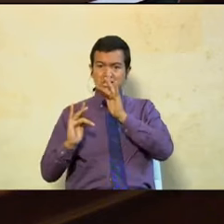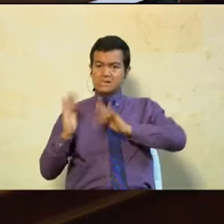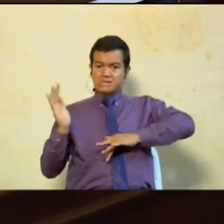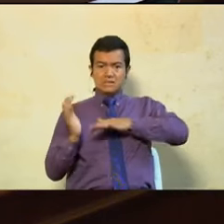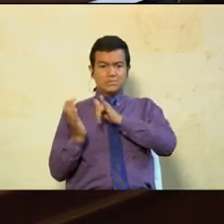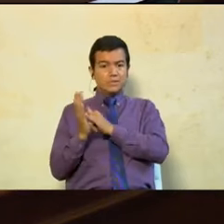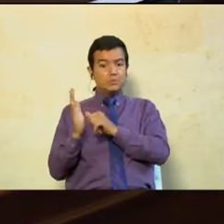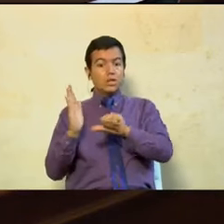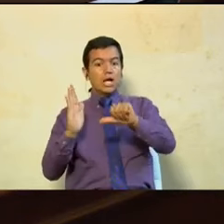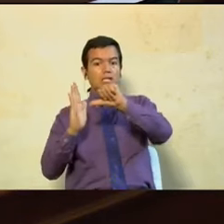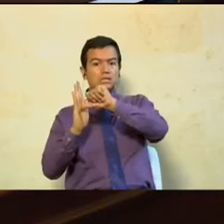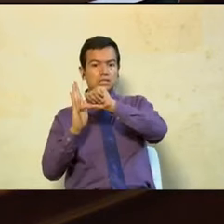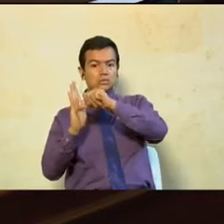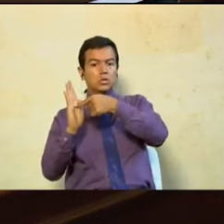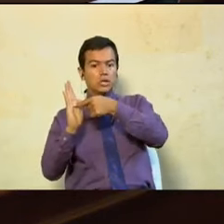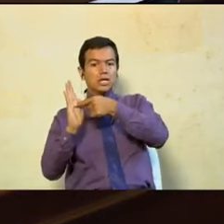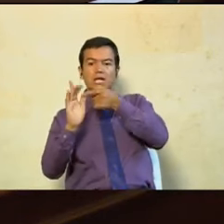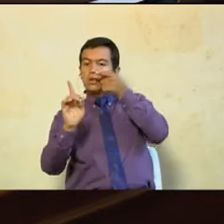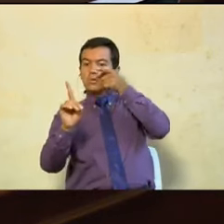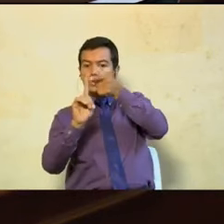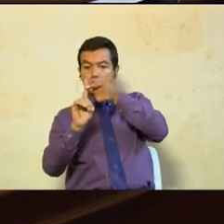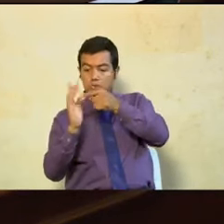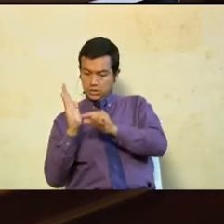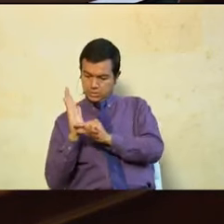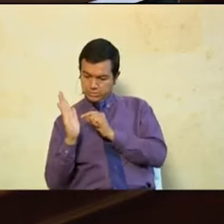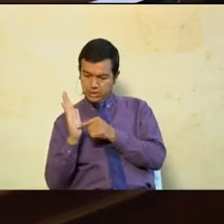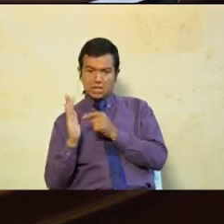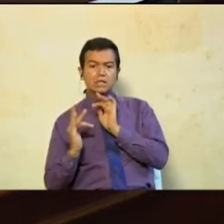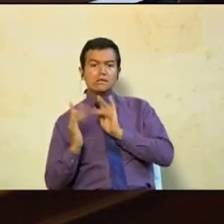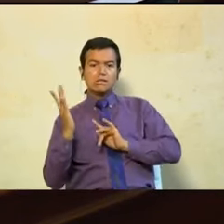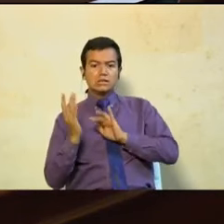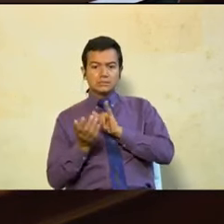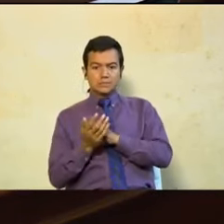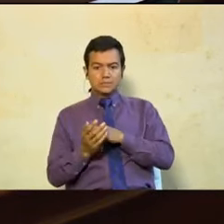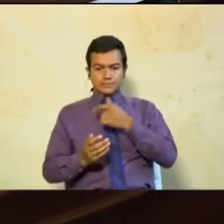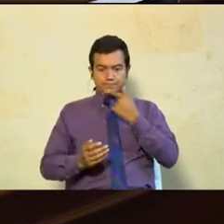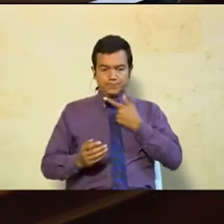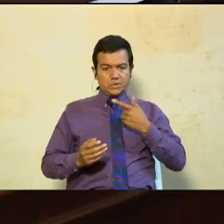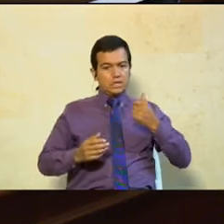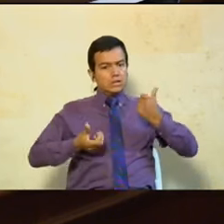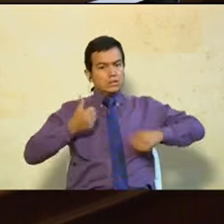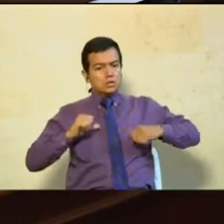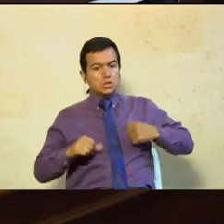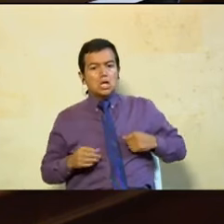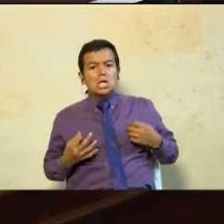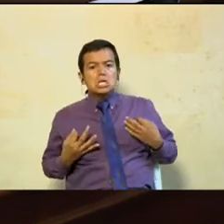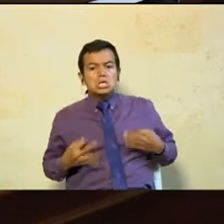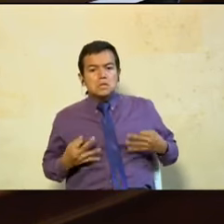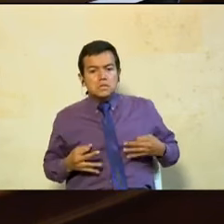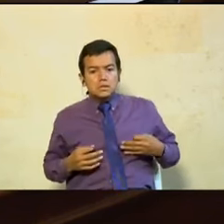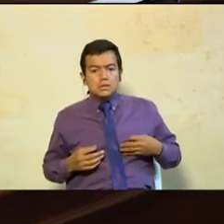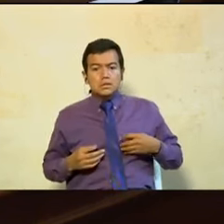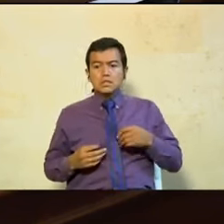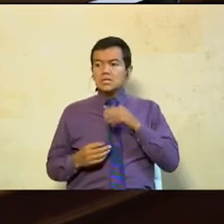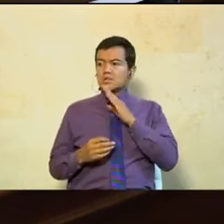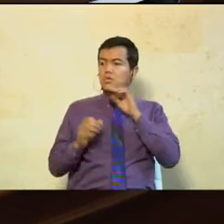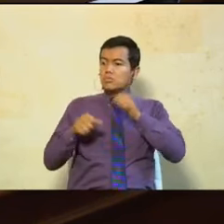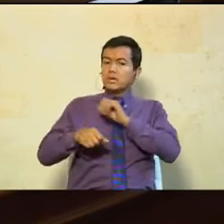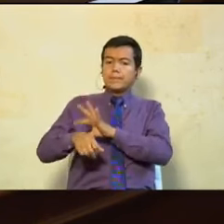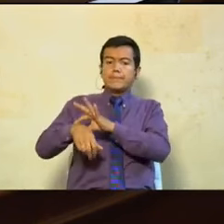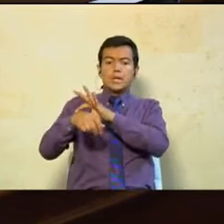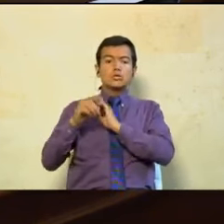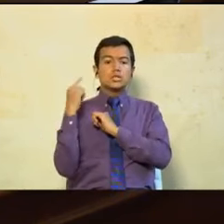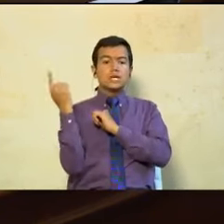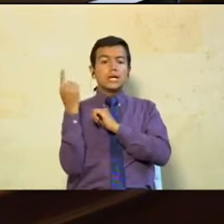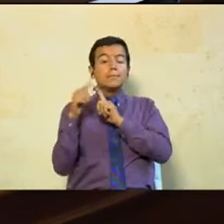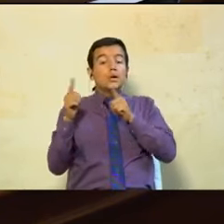busca el artículo los procedimientos médicos de baja complejidad con fines estéticos podrán ser practicados por médicos generales siempre y